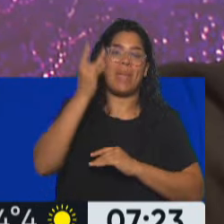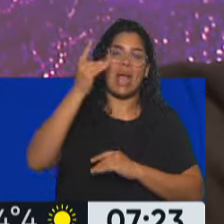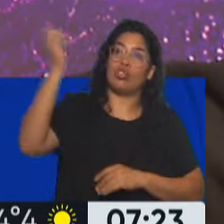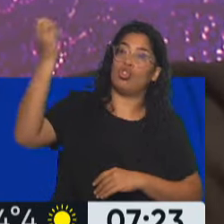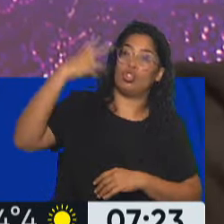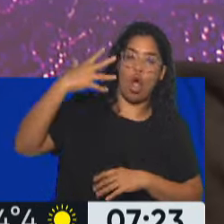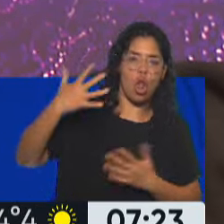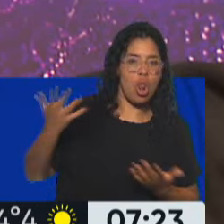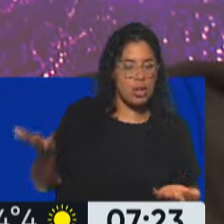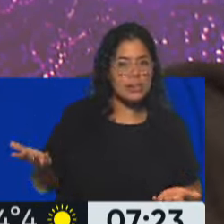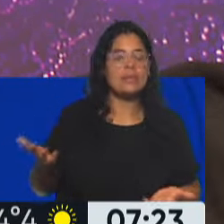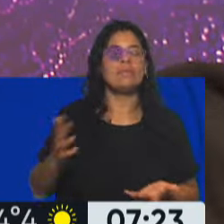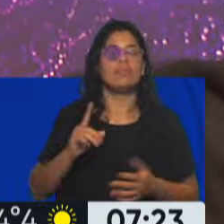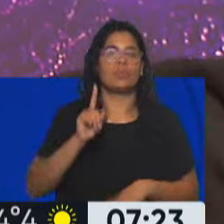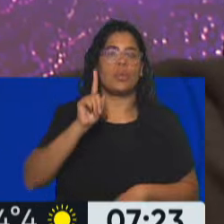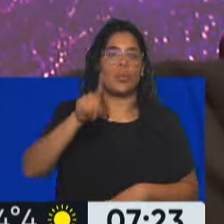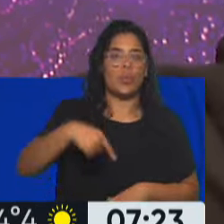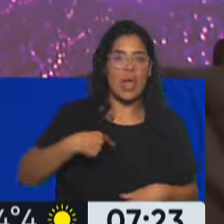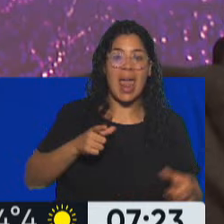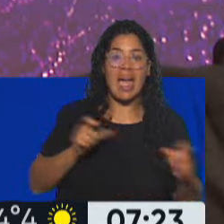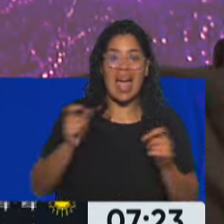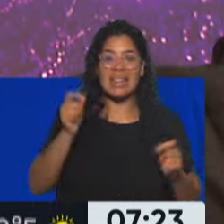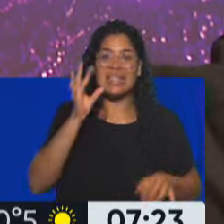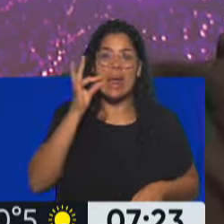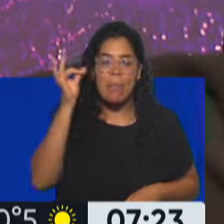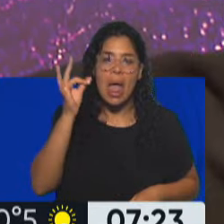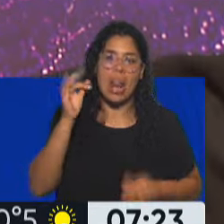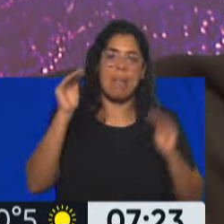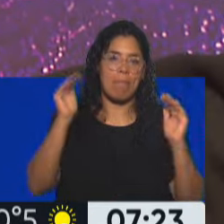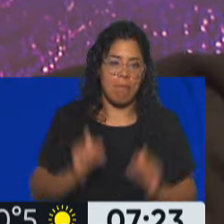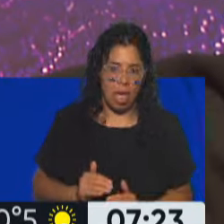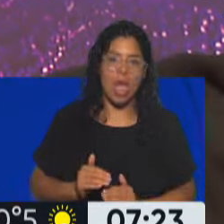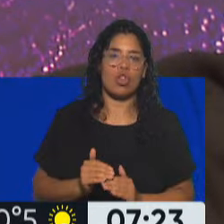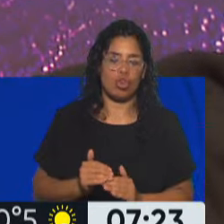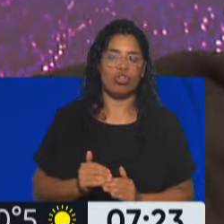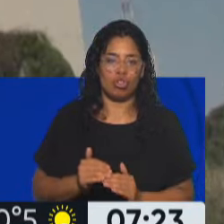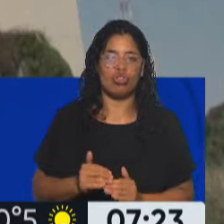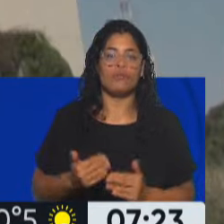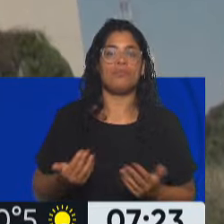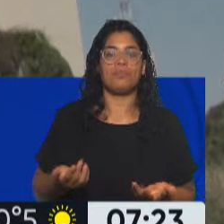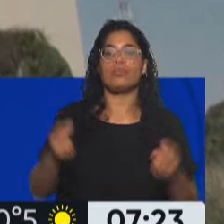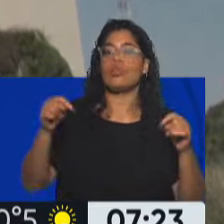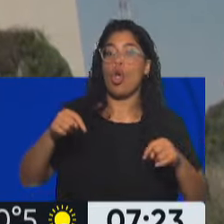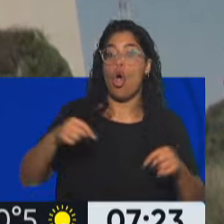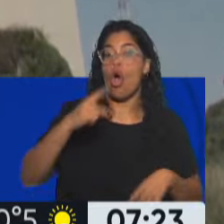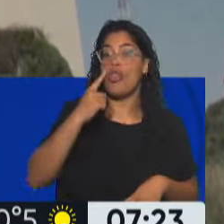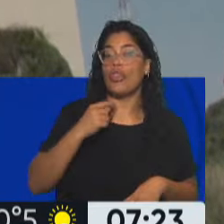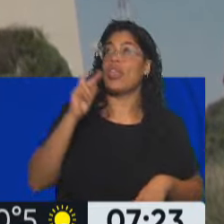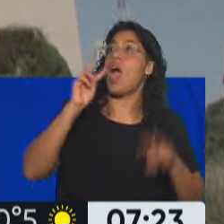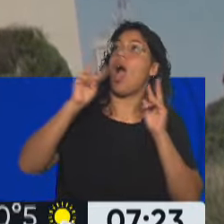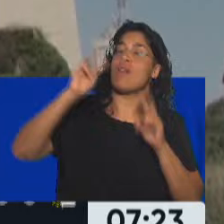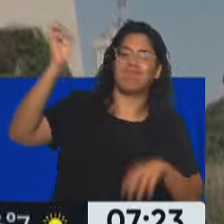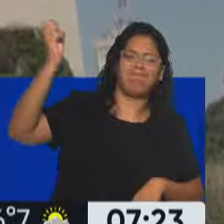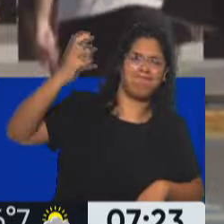piel, que hoy en día, ya por la cantidad de horas que estamos expuestos, la vida recreativa, ni hablar ahora un día como hoy, tan